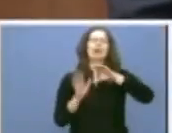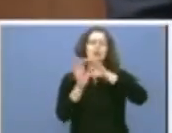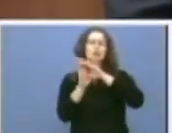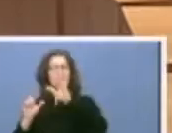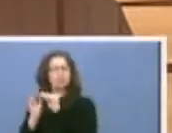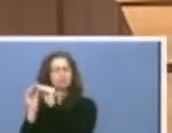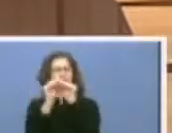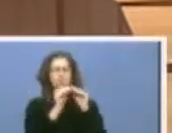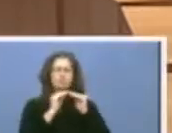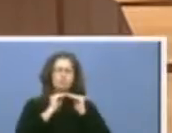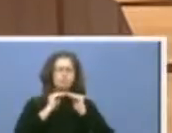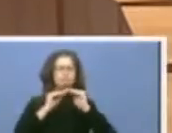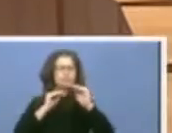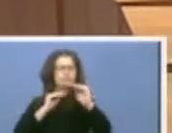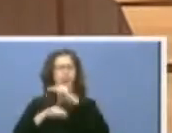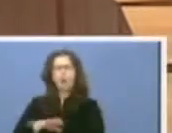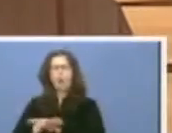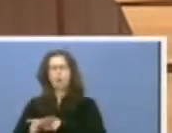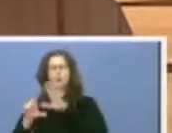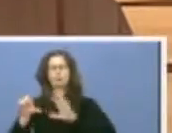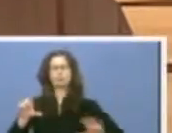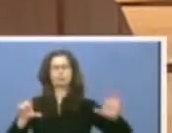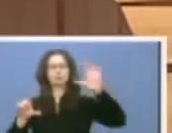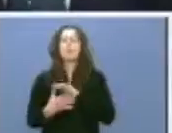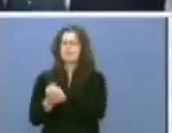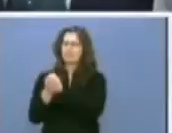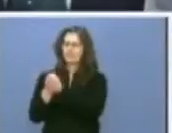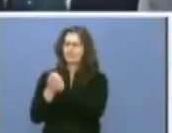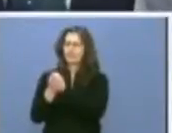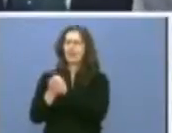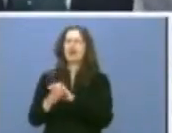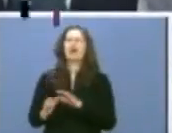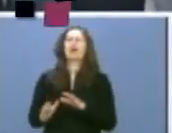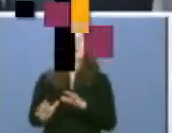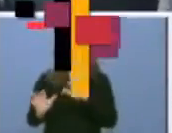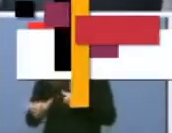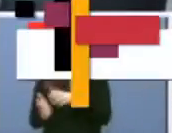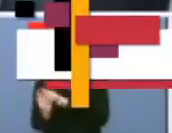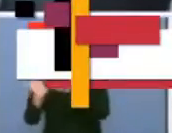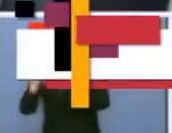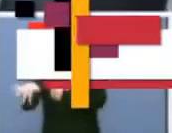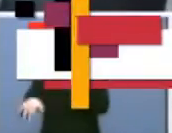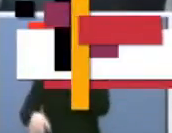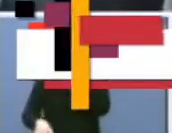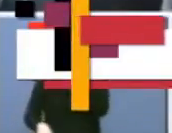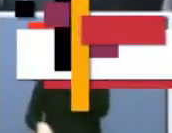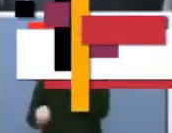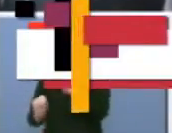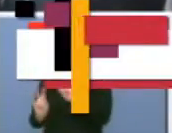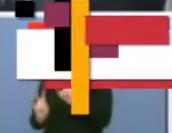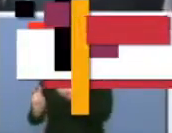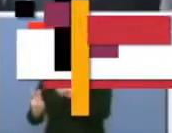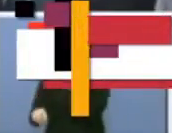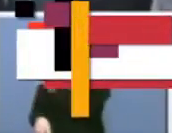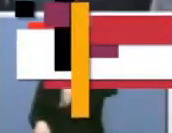y la Constitución de 1978 mi felicitación a las cortes de Castilla y león por la iniciativa de haber querido